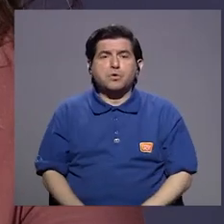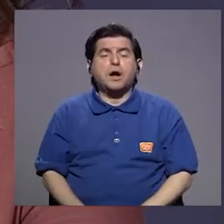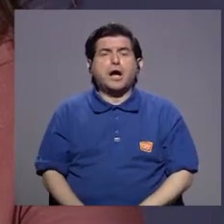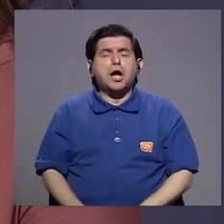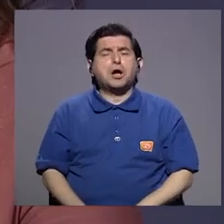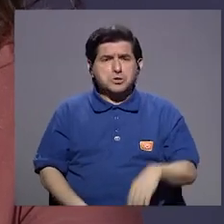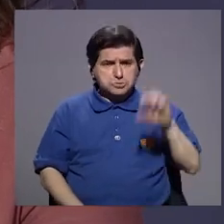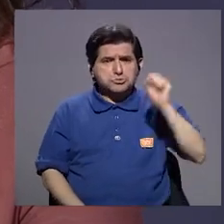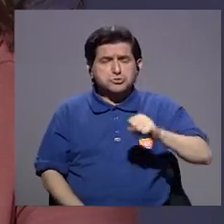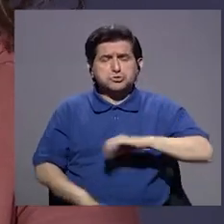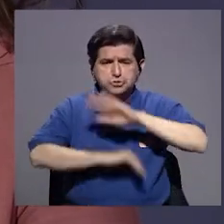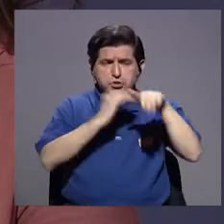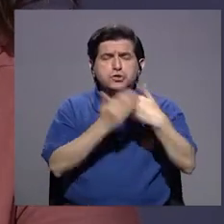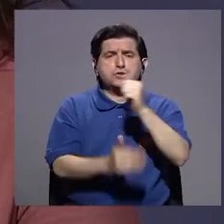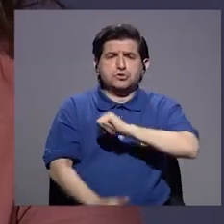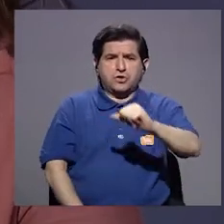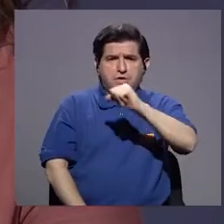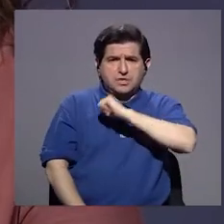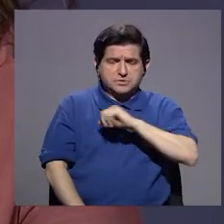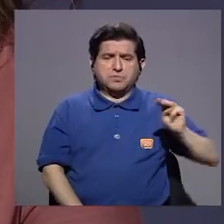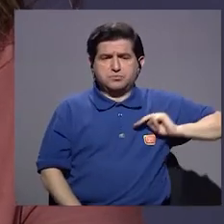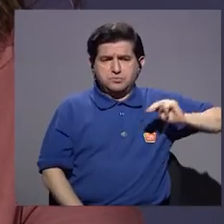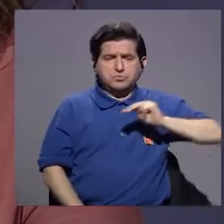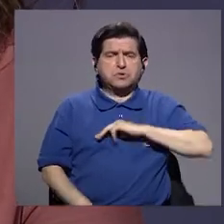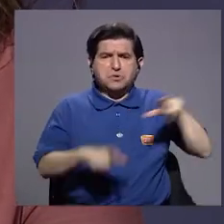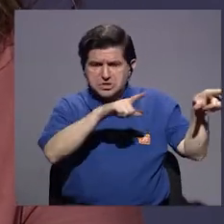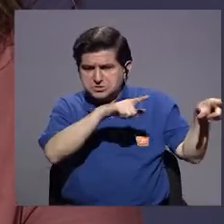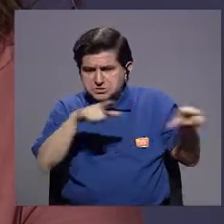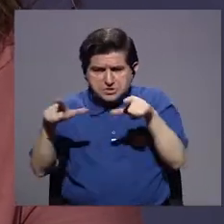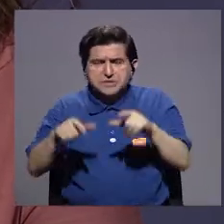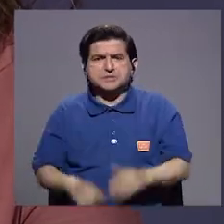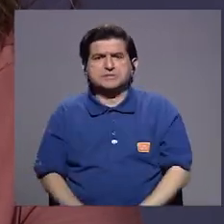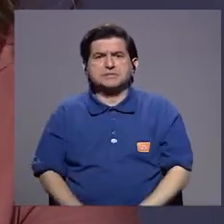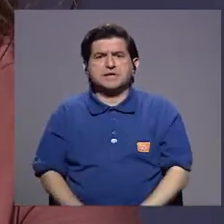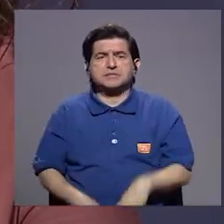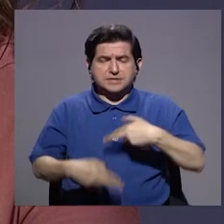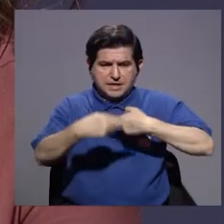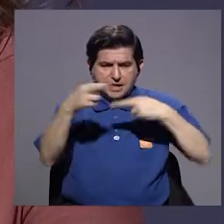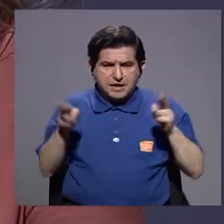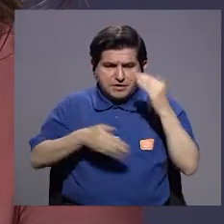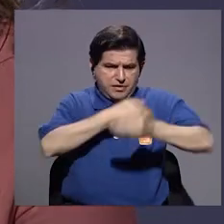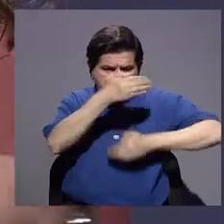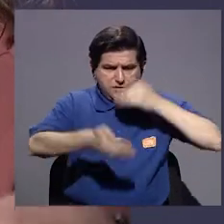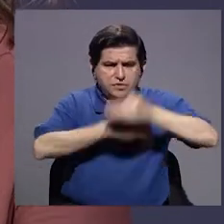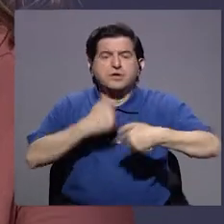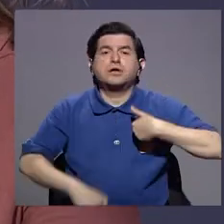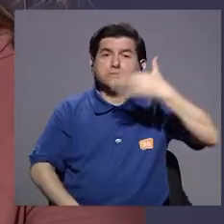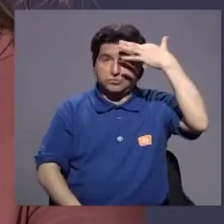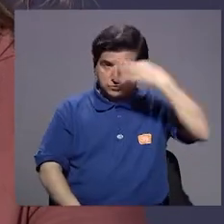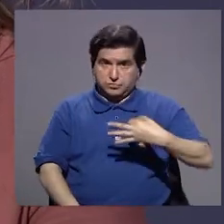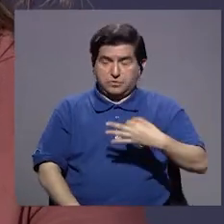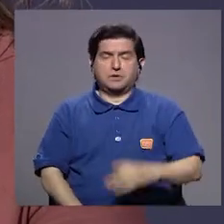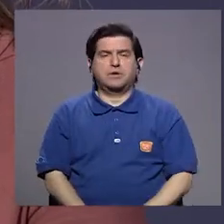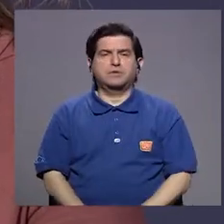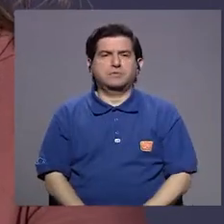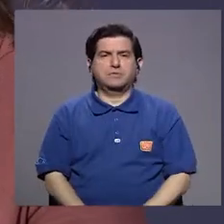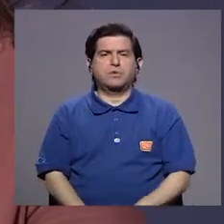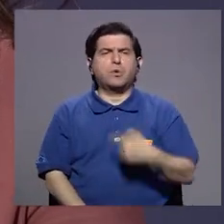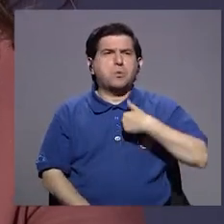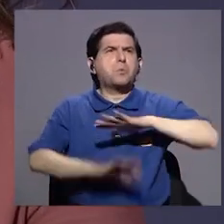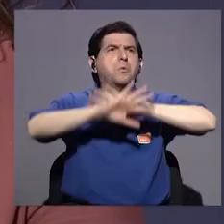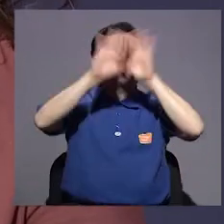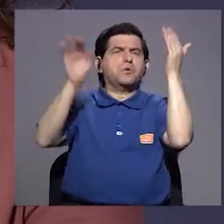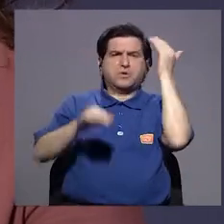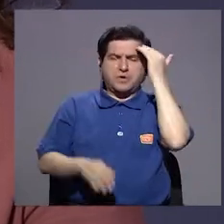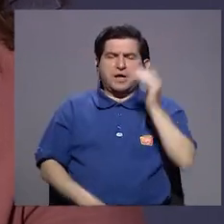todas las autoridades del ministerio a priorizar efectivamente la regionalización. Yo considero que si uno tiene